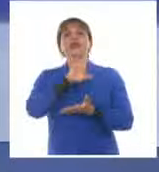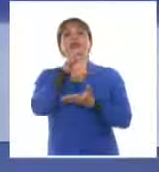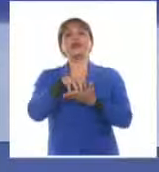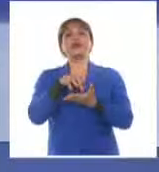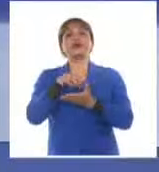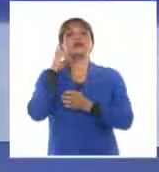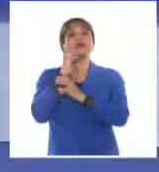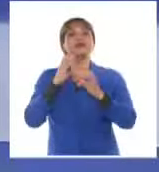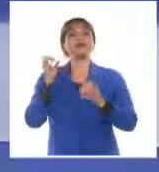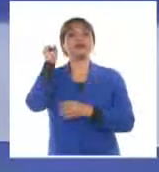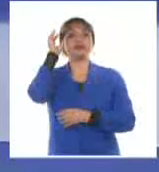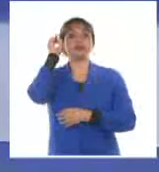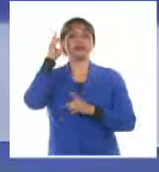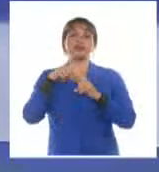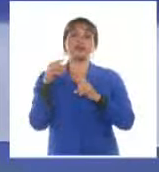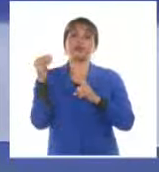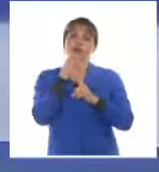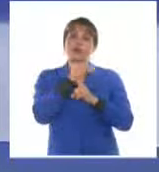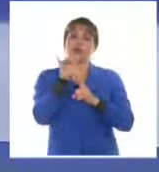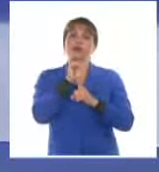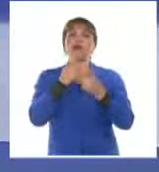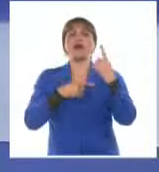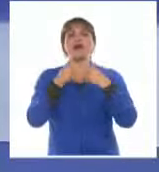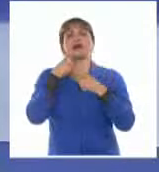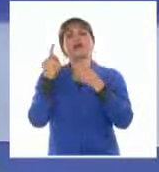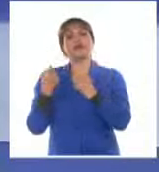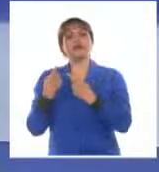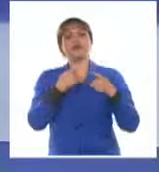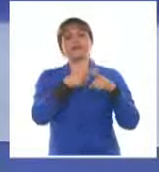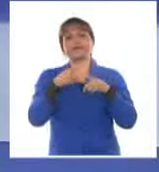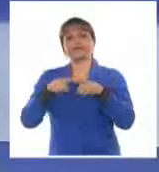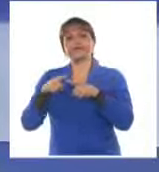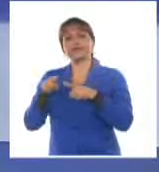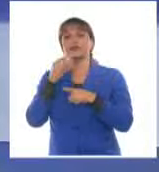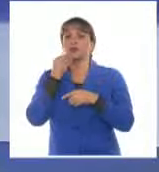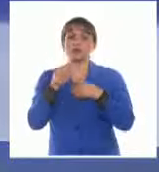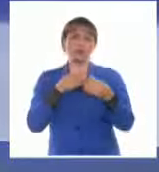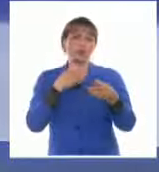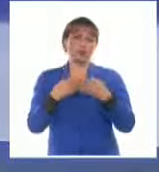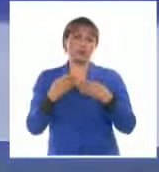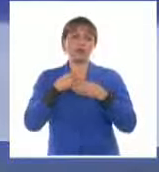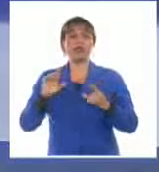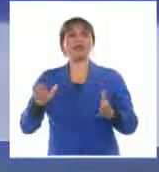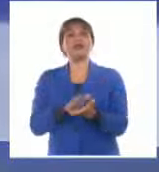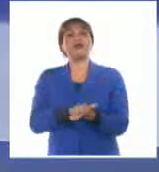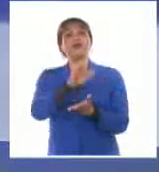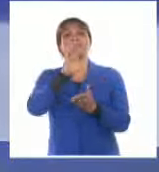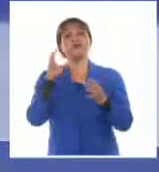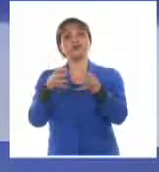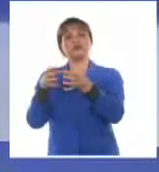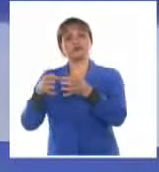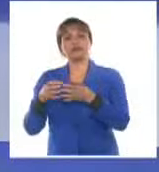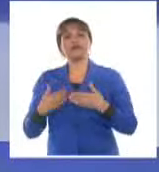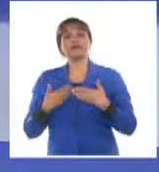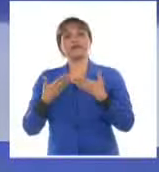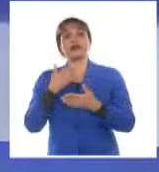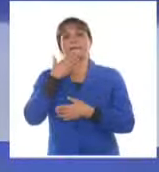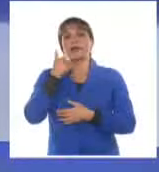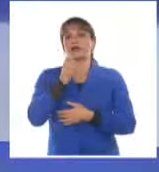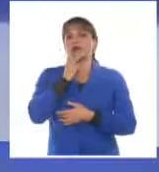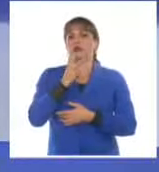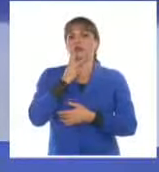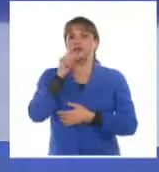e innovación tecnológica y a pesar de la carencia de recursos, se apuesta por el compromiso colectivo y el humanismo para brindar la mejor atención